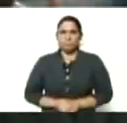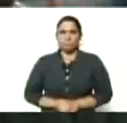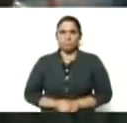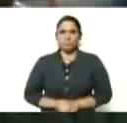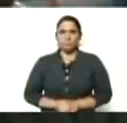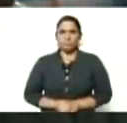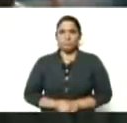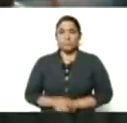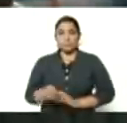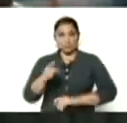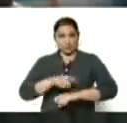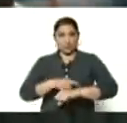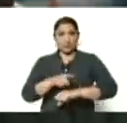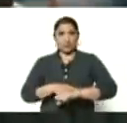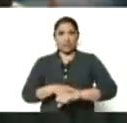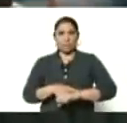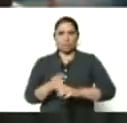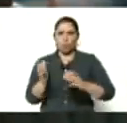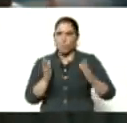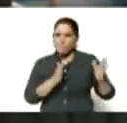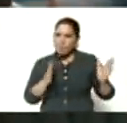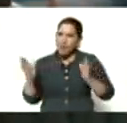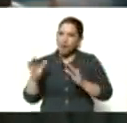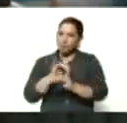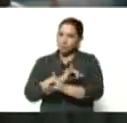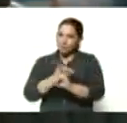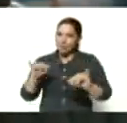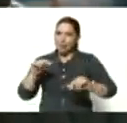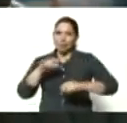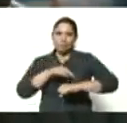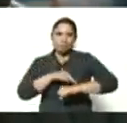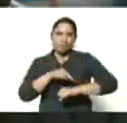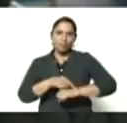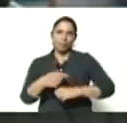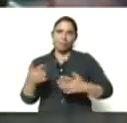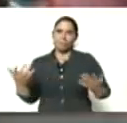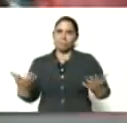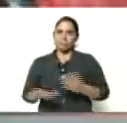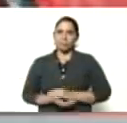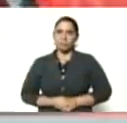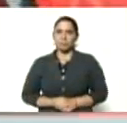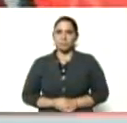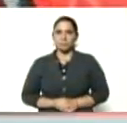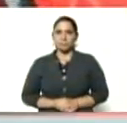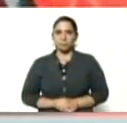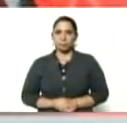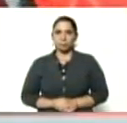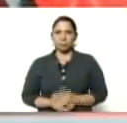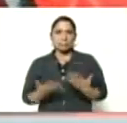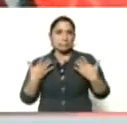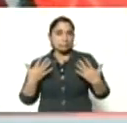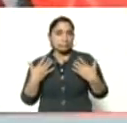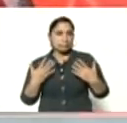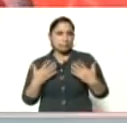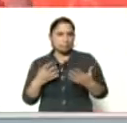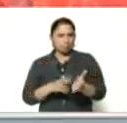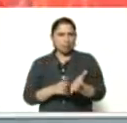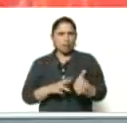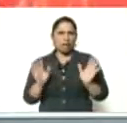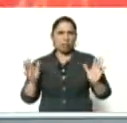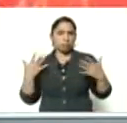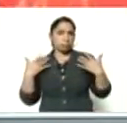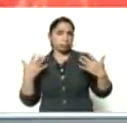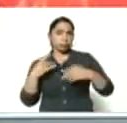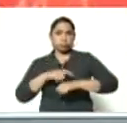estos tiempos de marzo son tiempos ya de verano, ¿verdad? Tiempos de